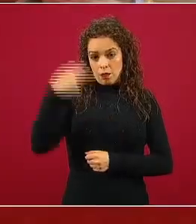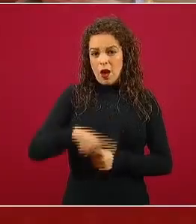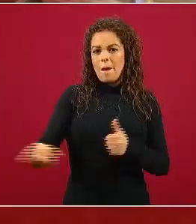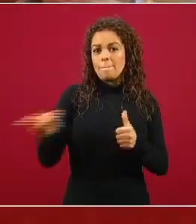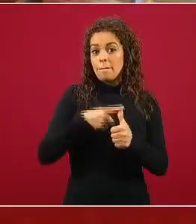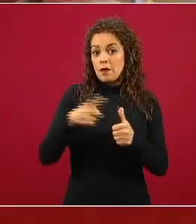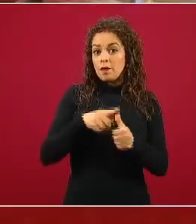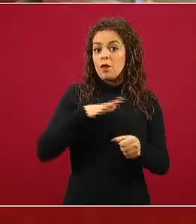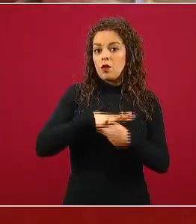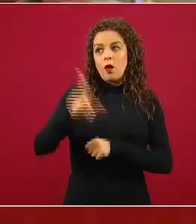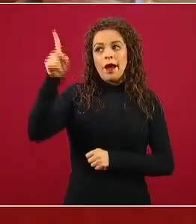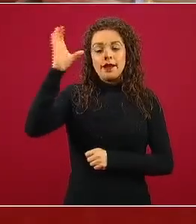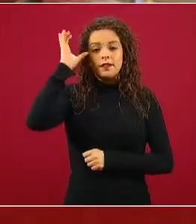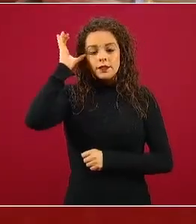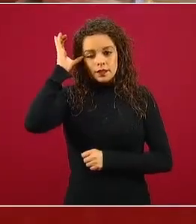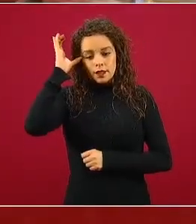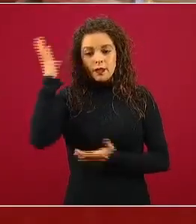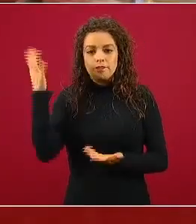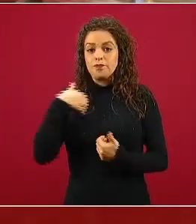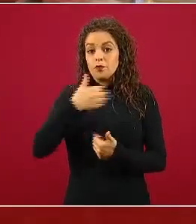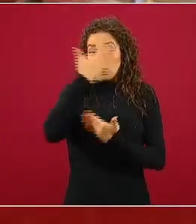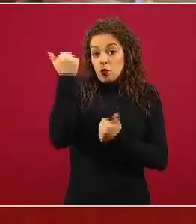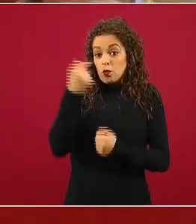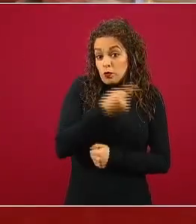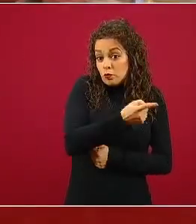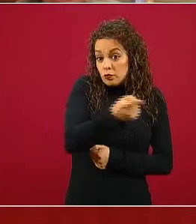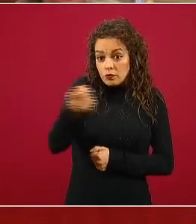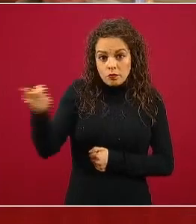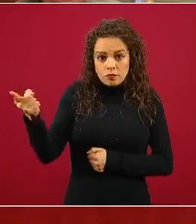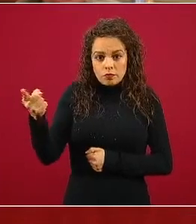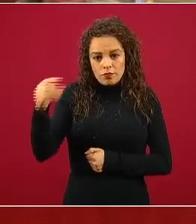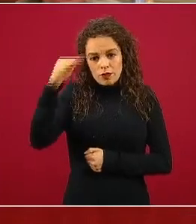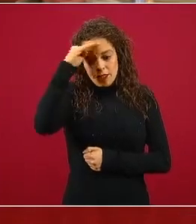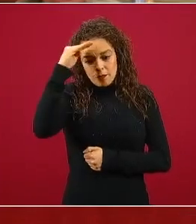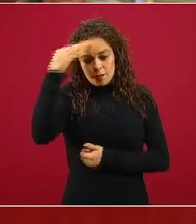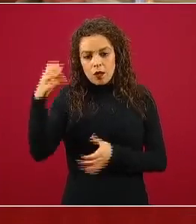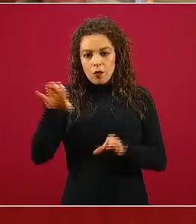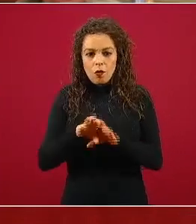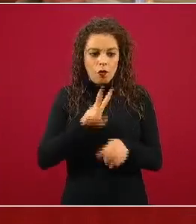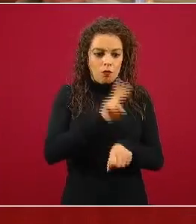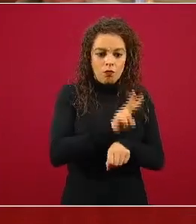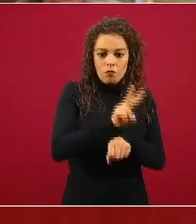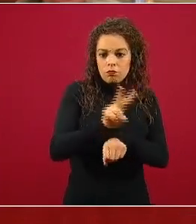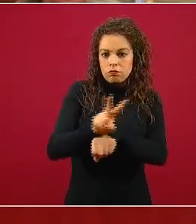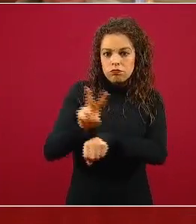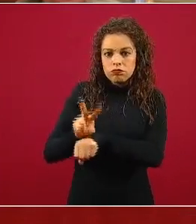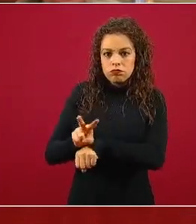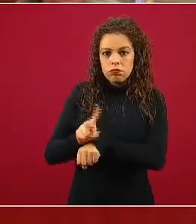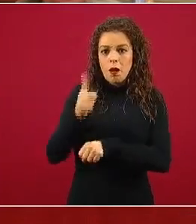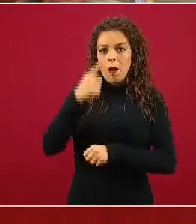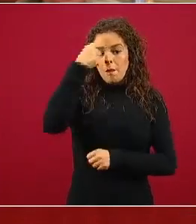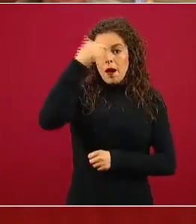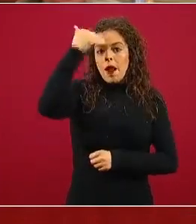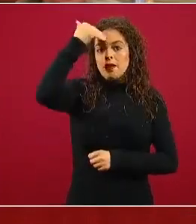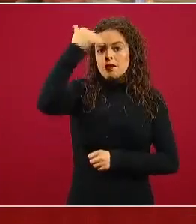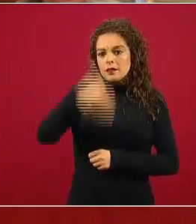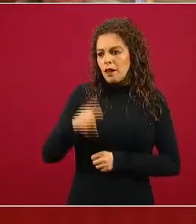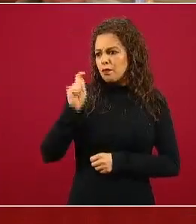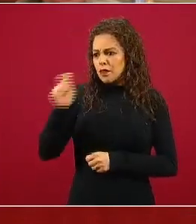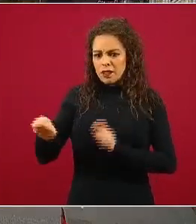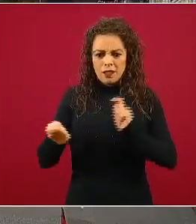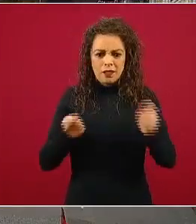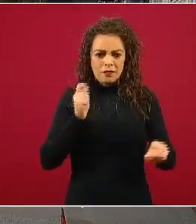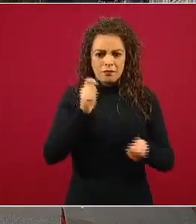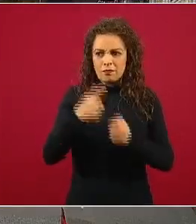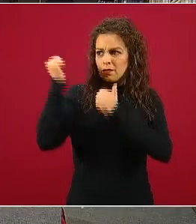sé si ustedes han contemplado, no sé, tener algún tipo de supervisión o de saber quién es quién en las pruebas COVID